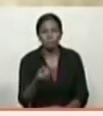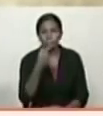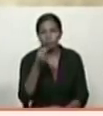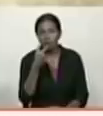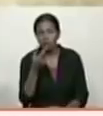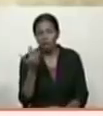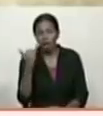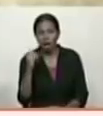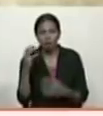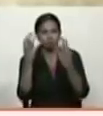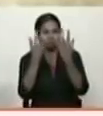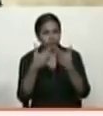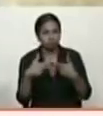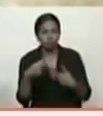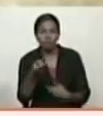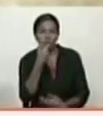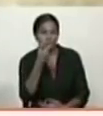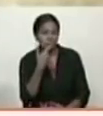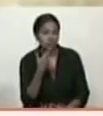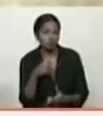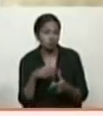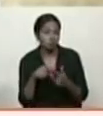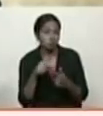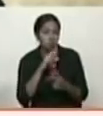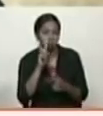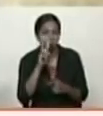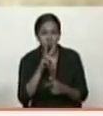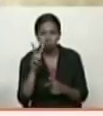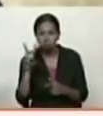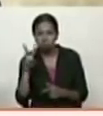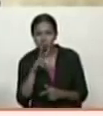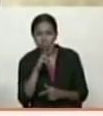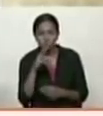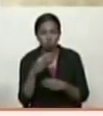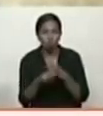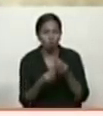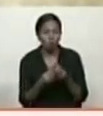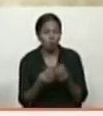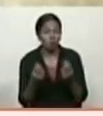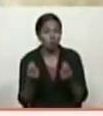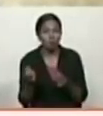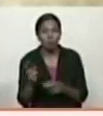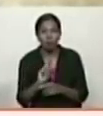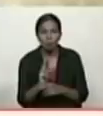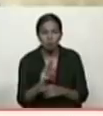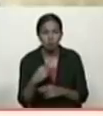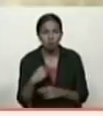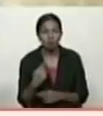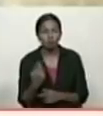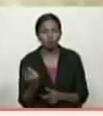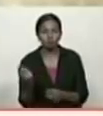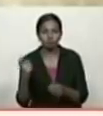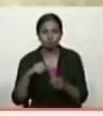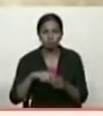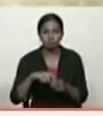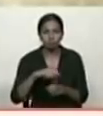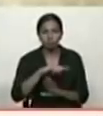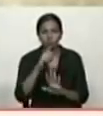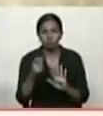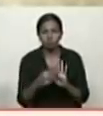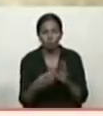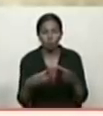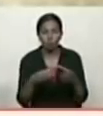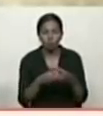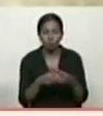industria farmacéutica, y estamos abordando cada sector. Muy pronto va a ir una delegación integral. Ayer, en